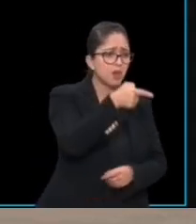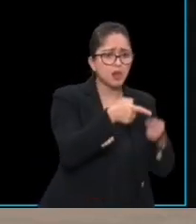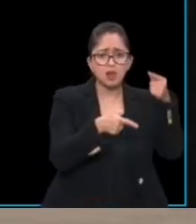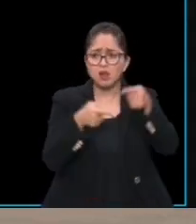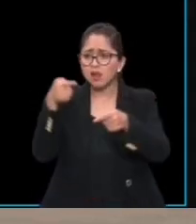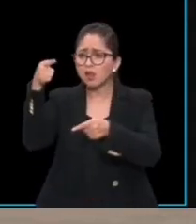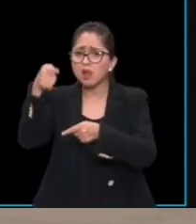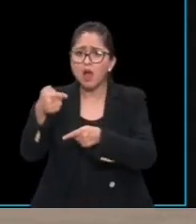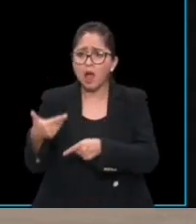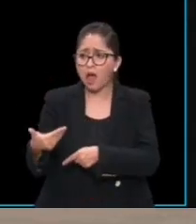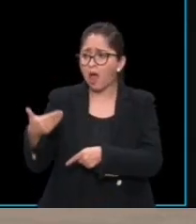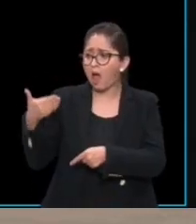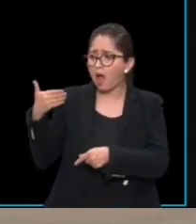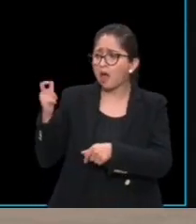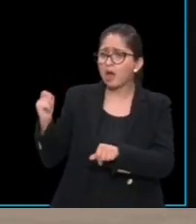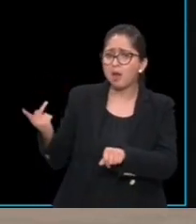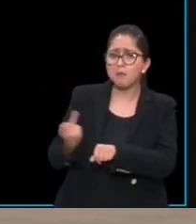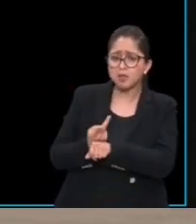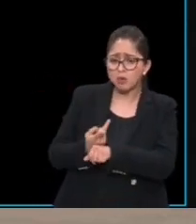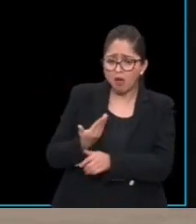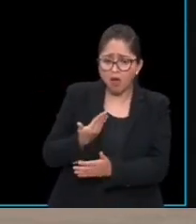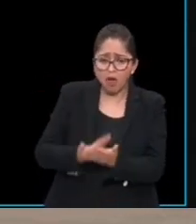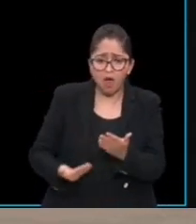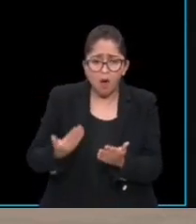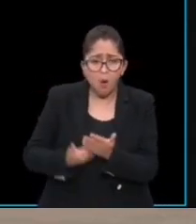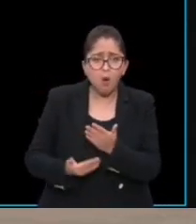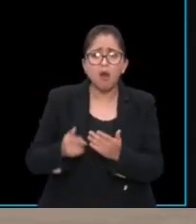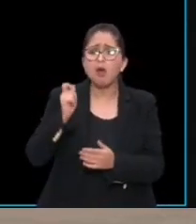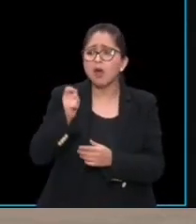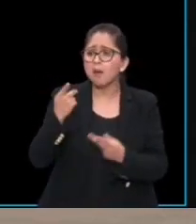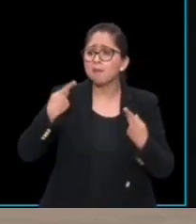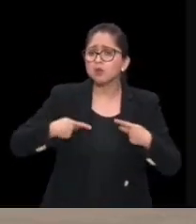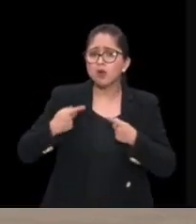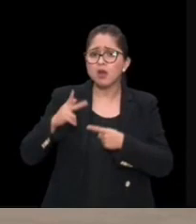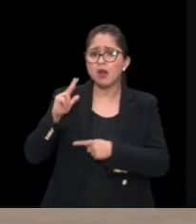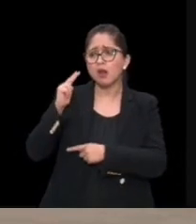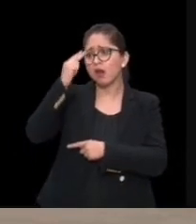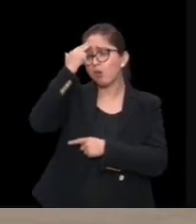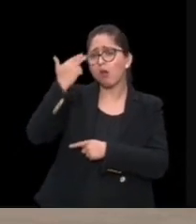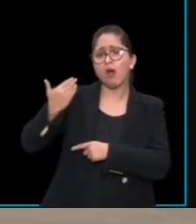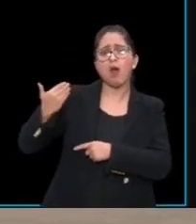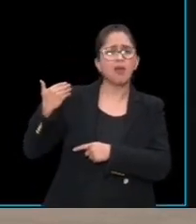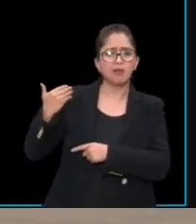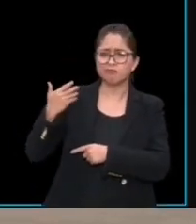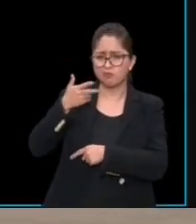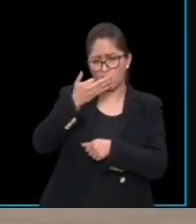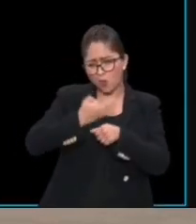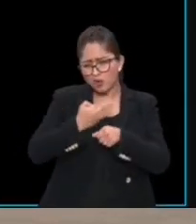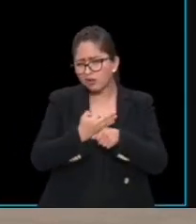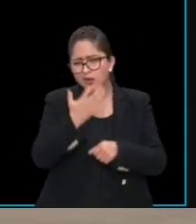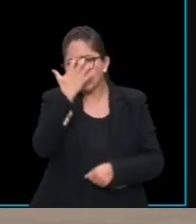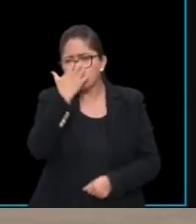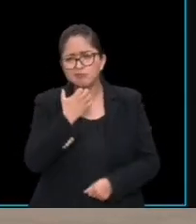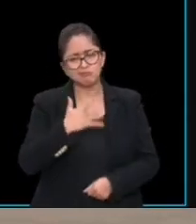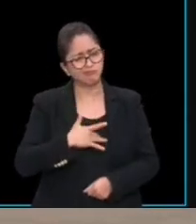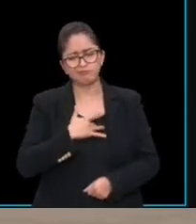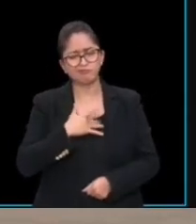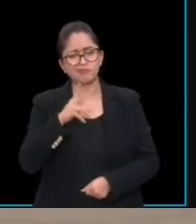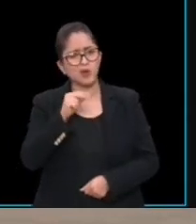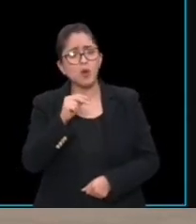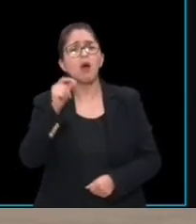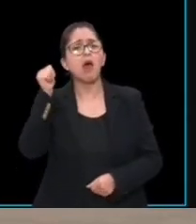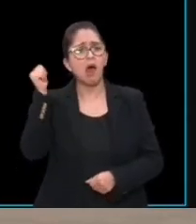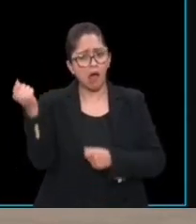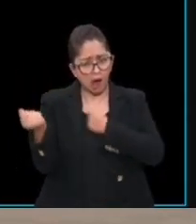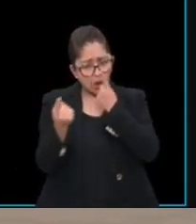había ayer, lo que hay ahorita y todos los que nos quieren llevar al pasado. Pero que no hay que ponernos tristes, que la verdad creo que hay otras visiones, sabemos